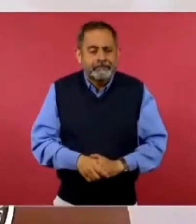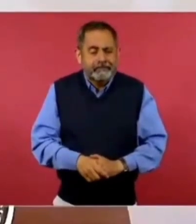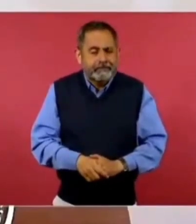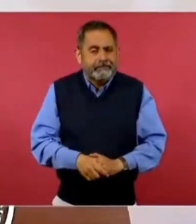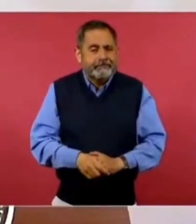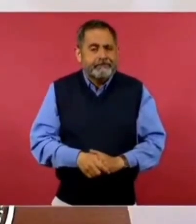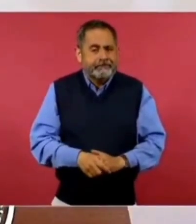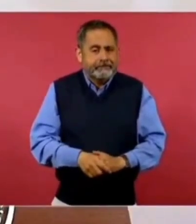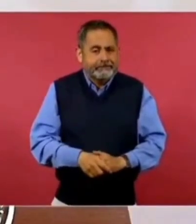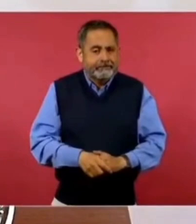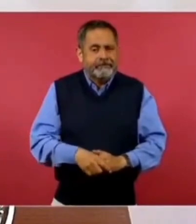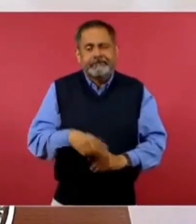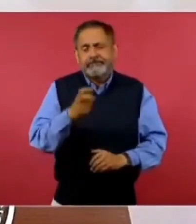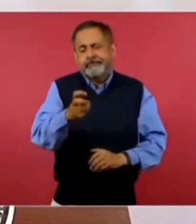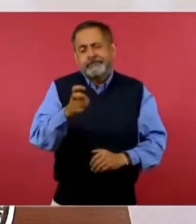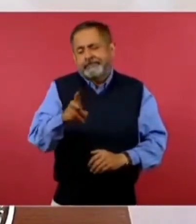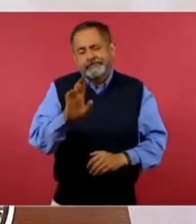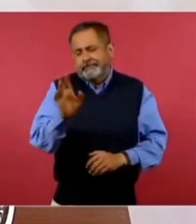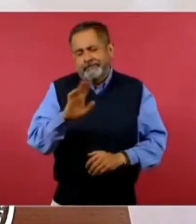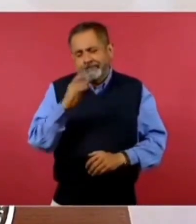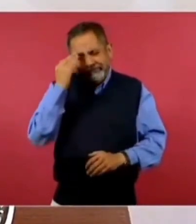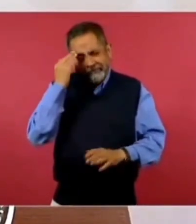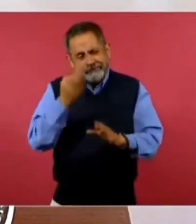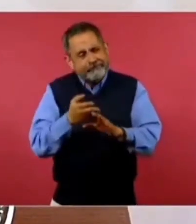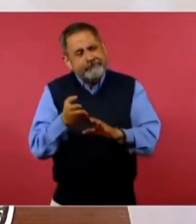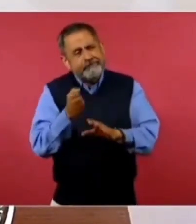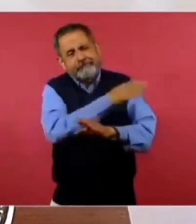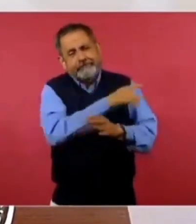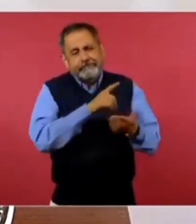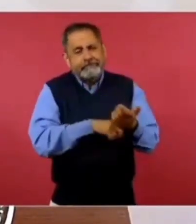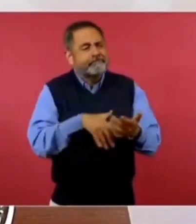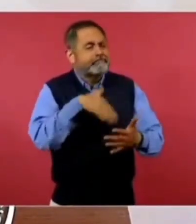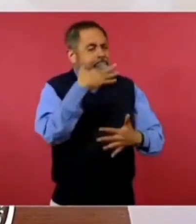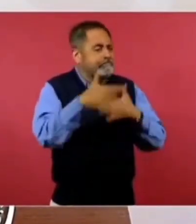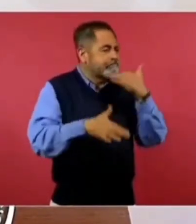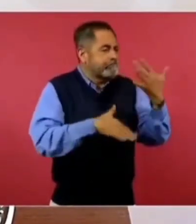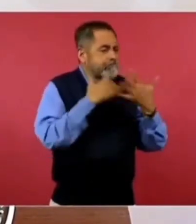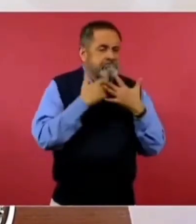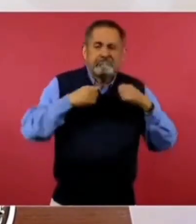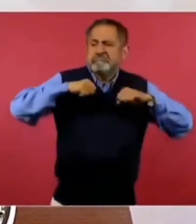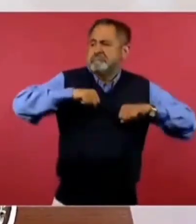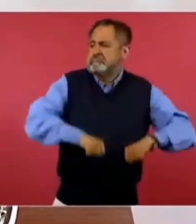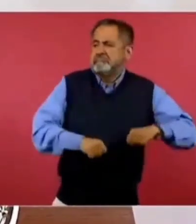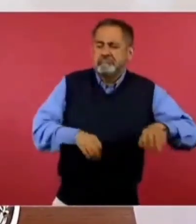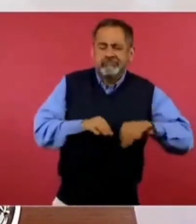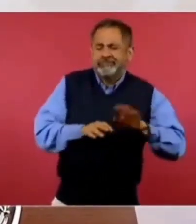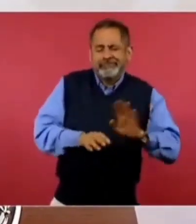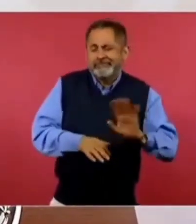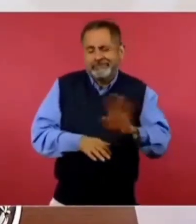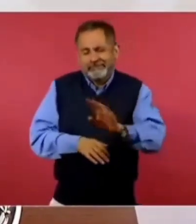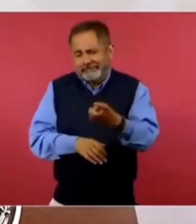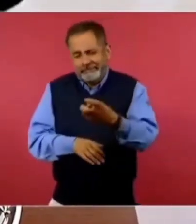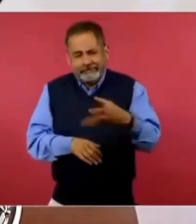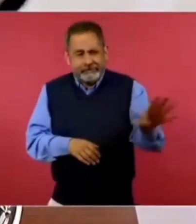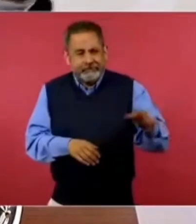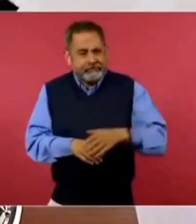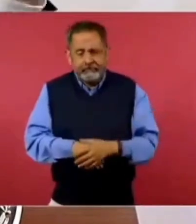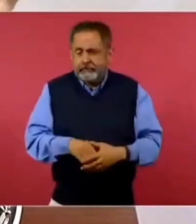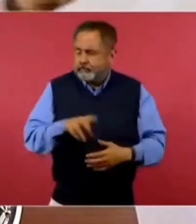es el tiempo de la corrupción y del autoritarismo. No deben